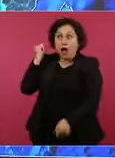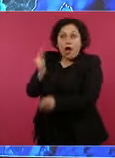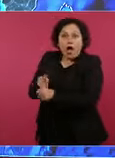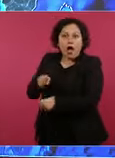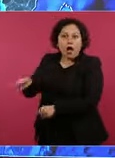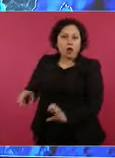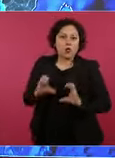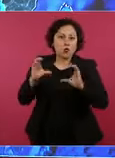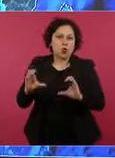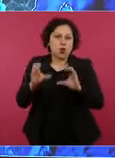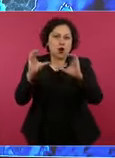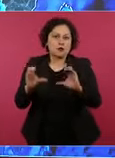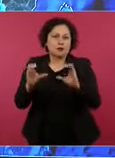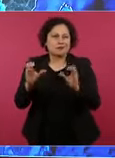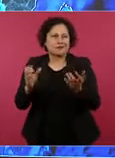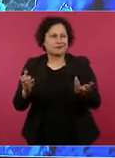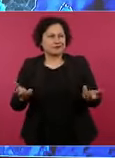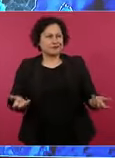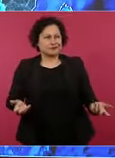pseudoambientalistas